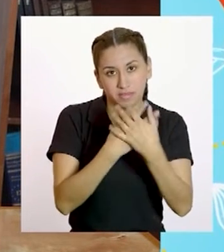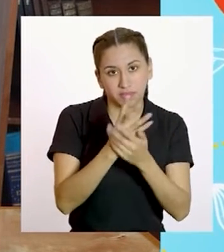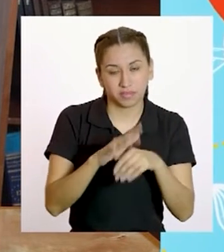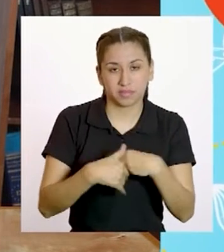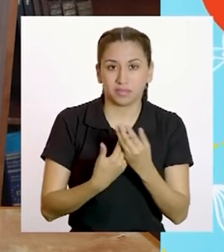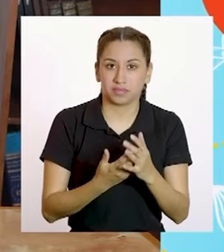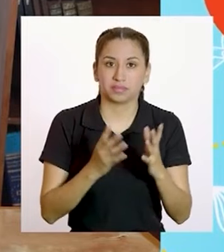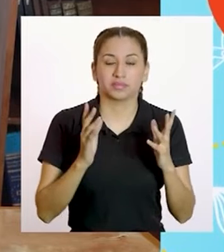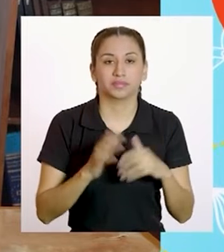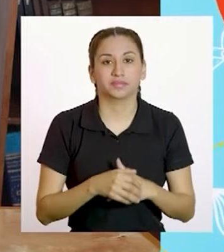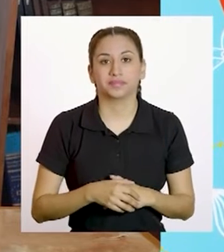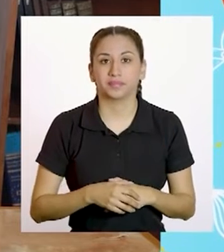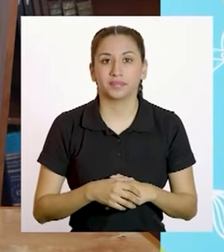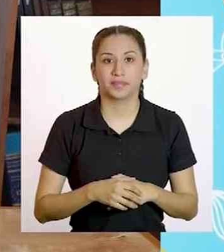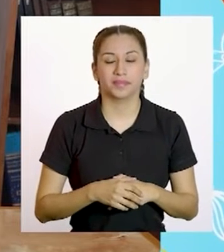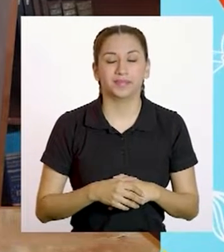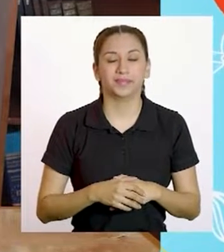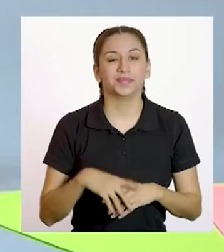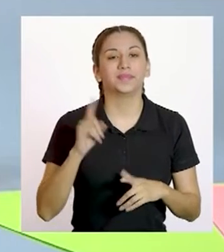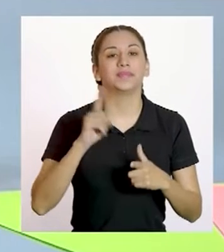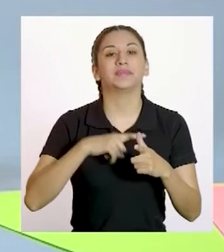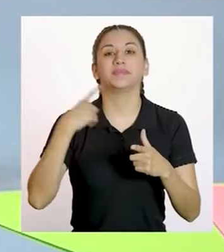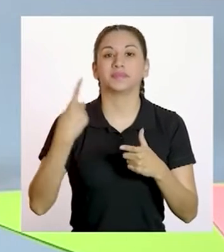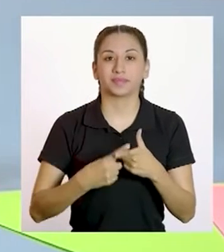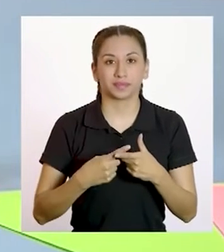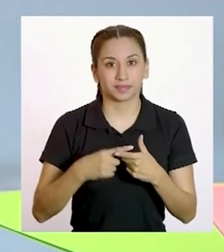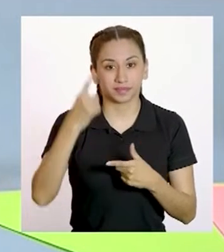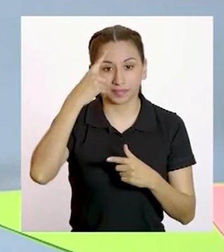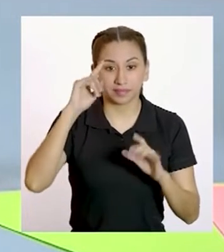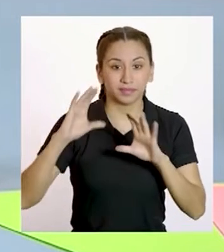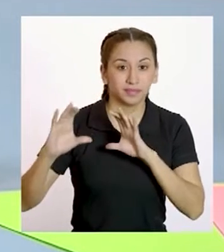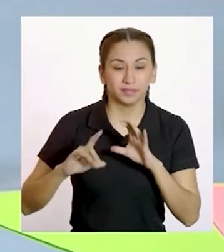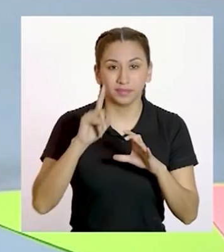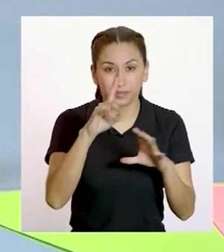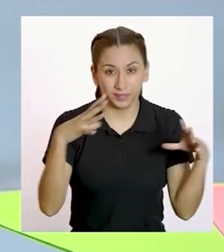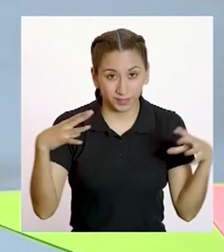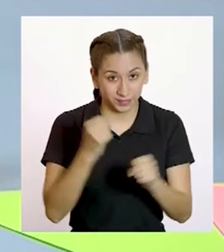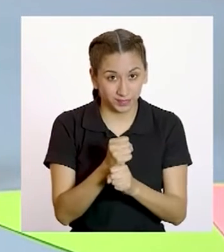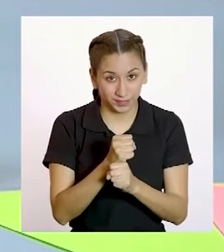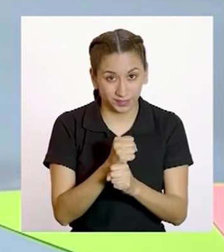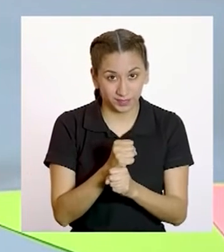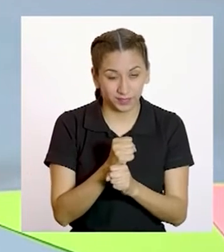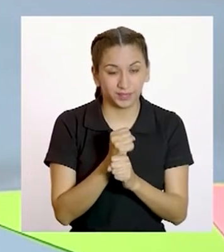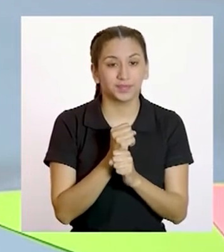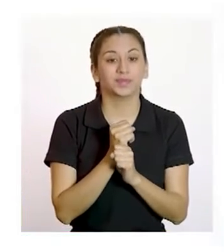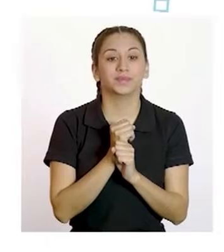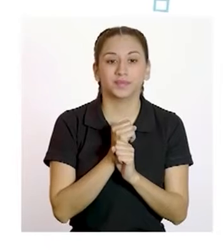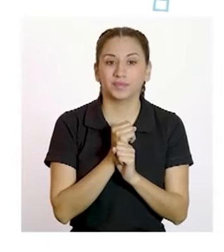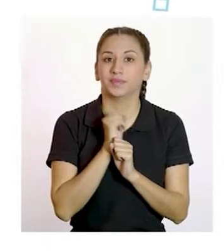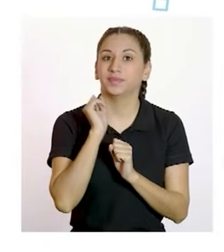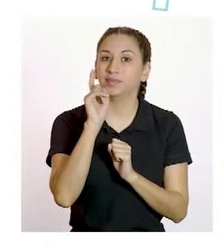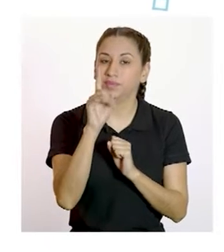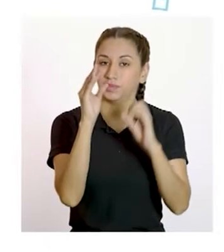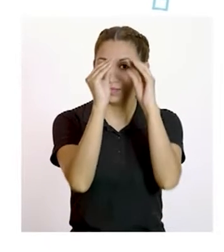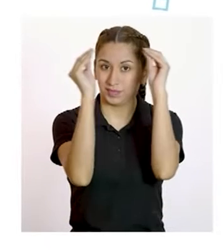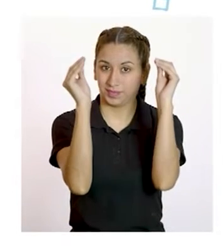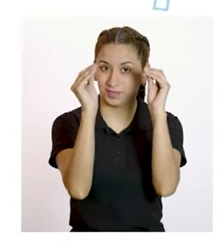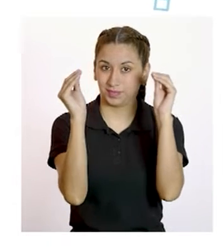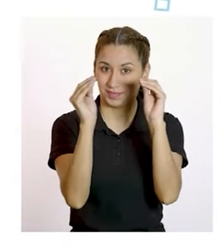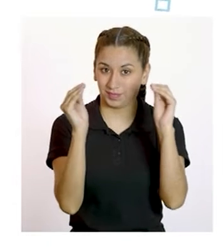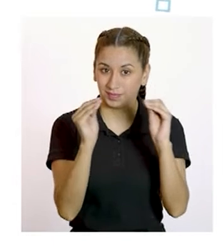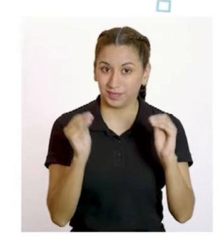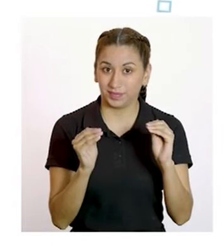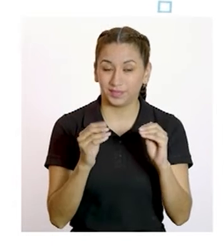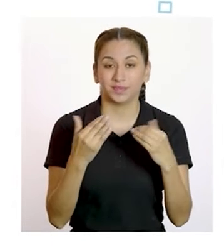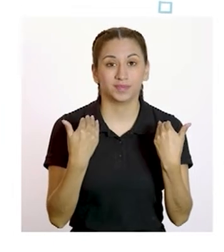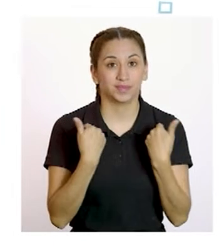lavando las manos con abundante espuma de jabón. Entonces, para hacer un resumen, según la estructura de